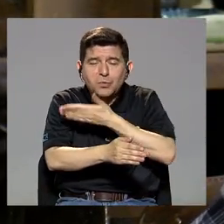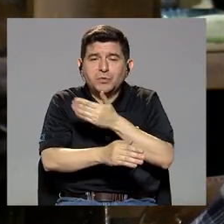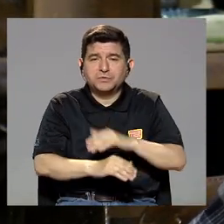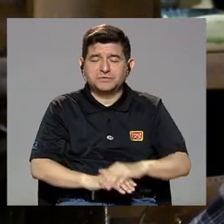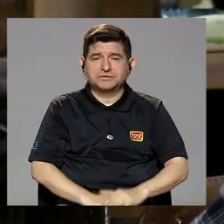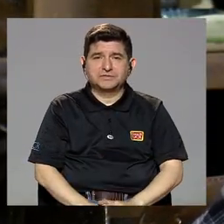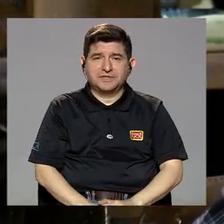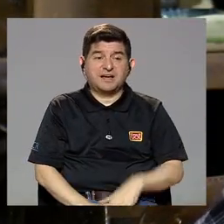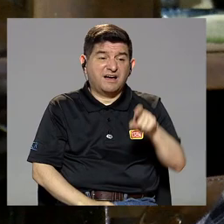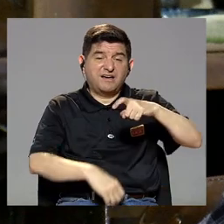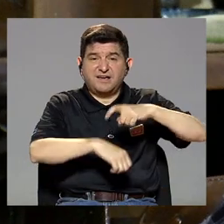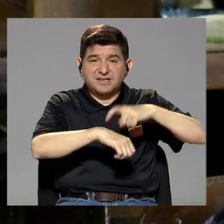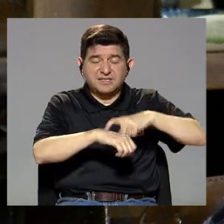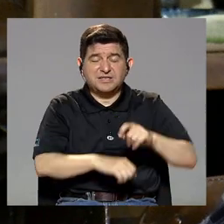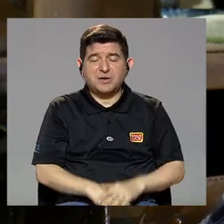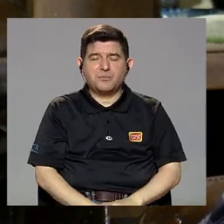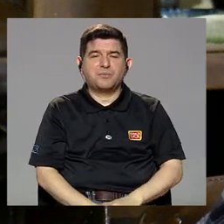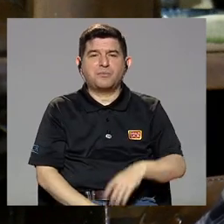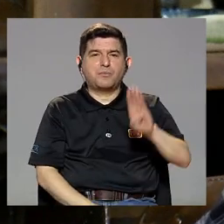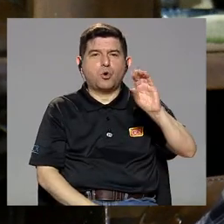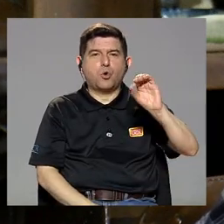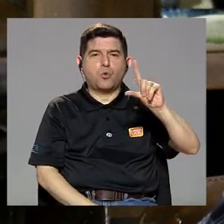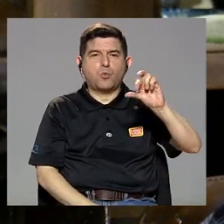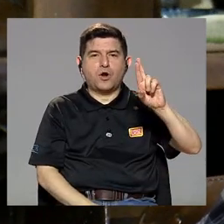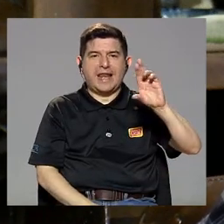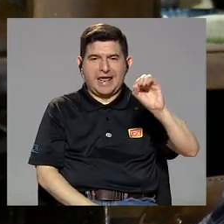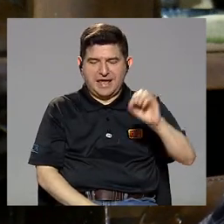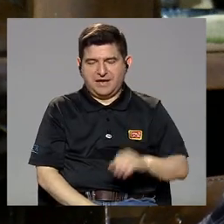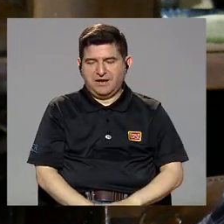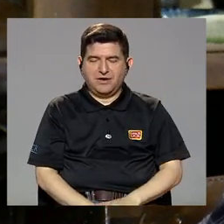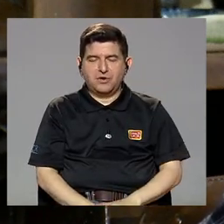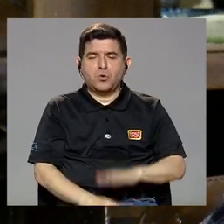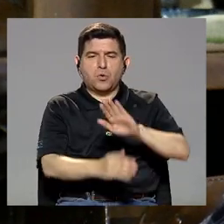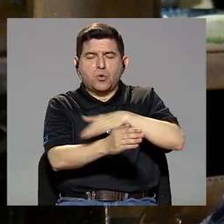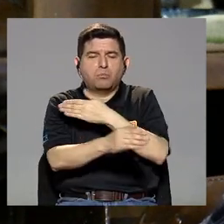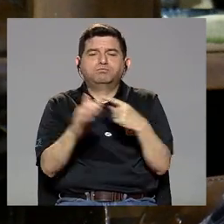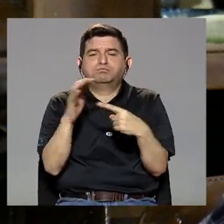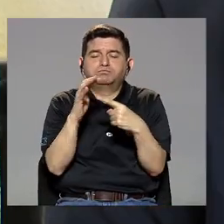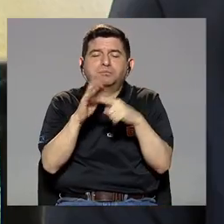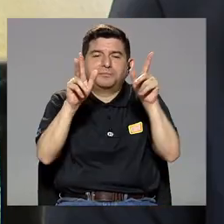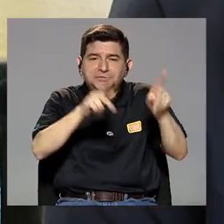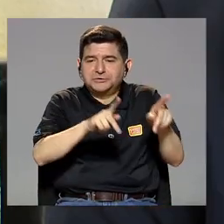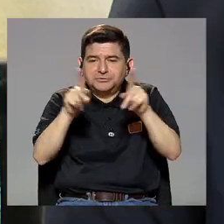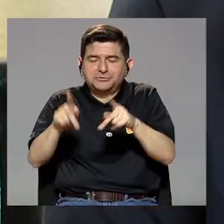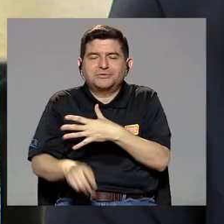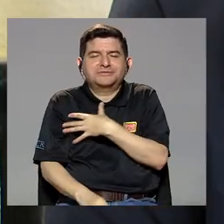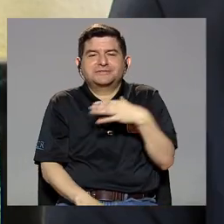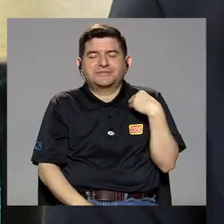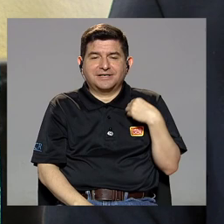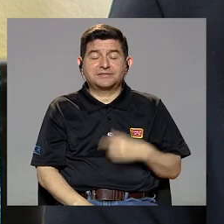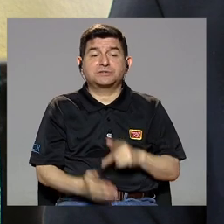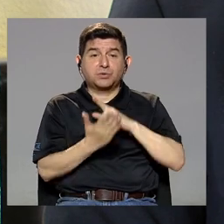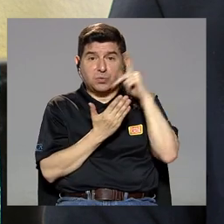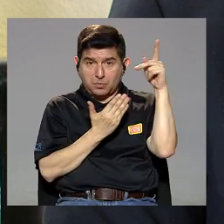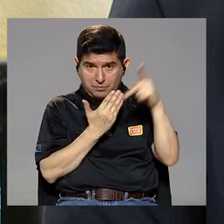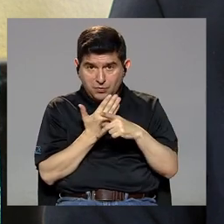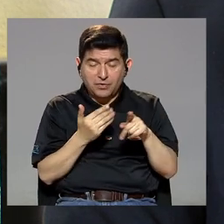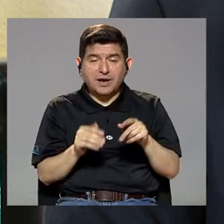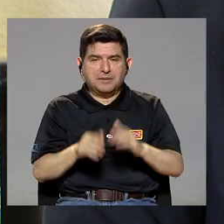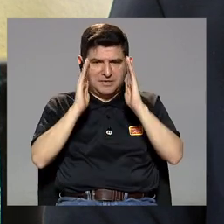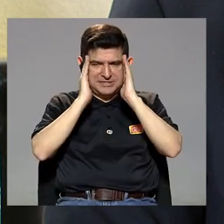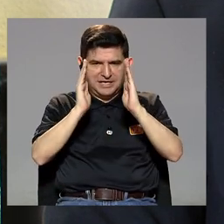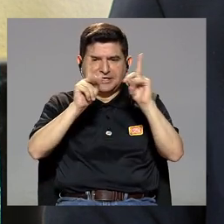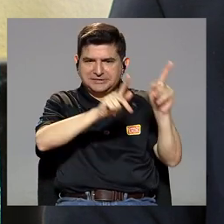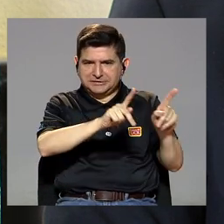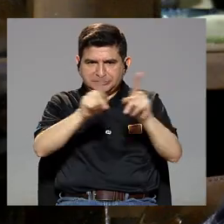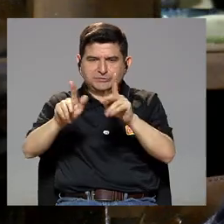en el tiempo boleros y ese tipo música popular para la gente hacíamos programas para la gente